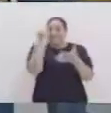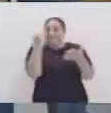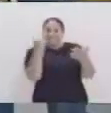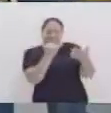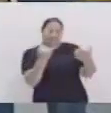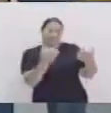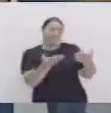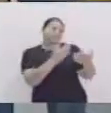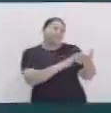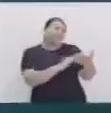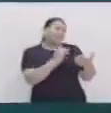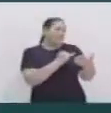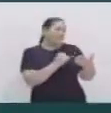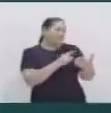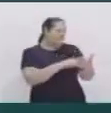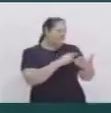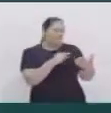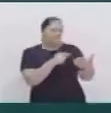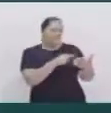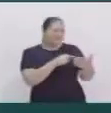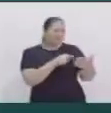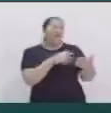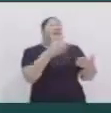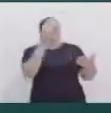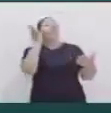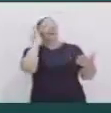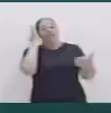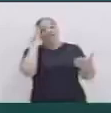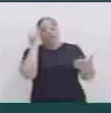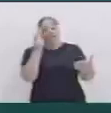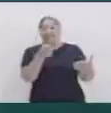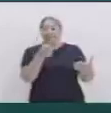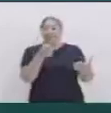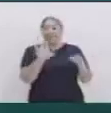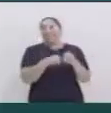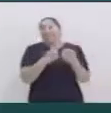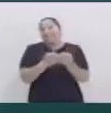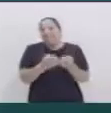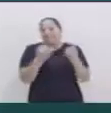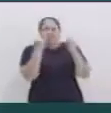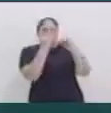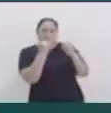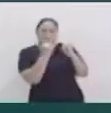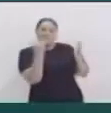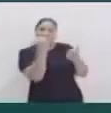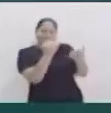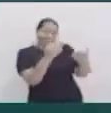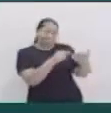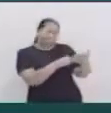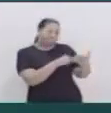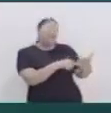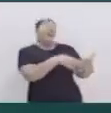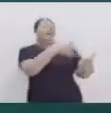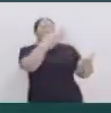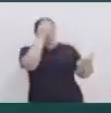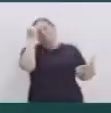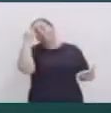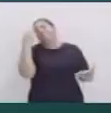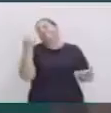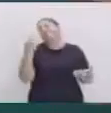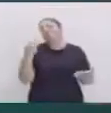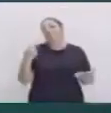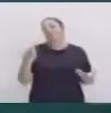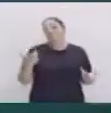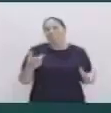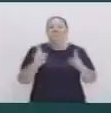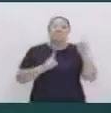nuestra noticia, tú te diste cuenta que aparte del texto también teníamos imágenes. Y estas imágenes nos podían dar una idea de qué vamos a hablar.